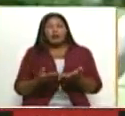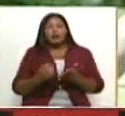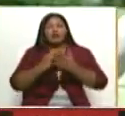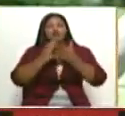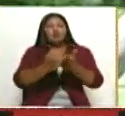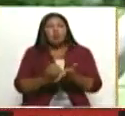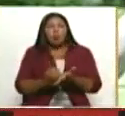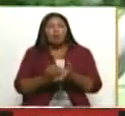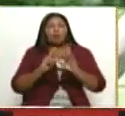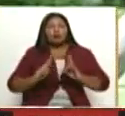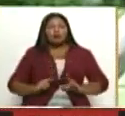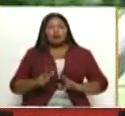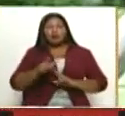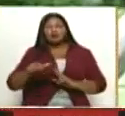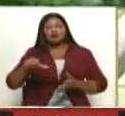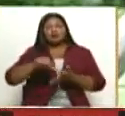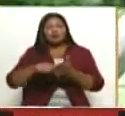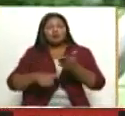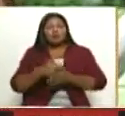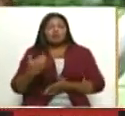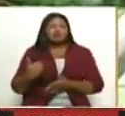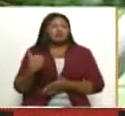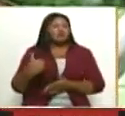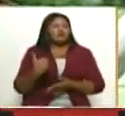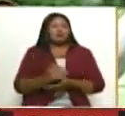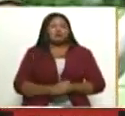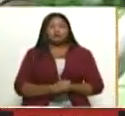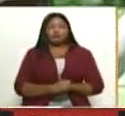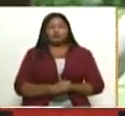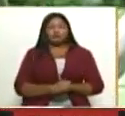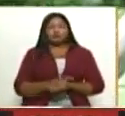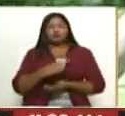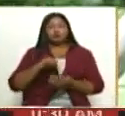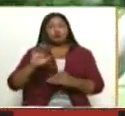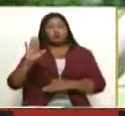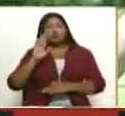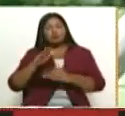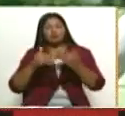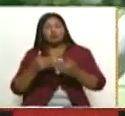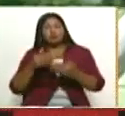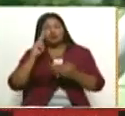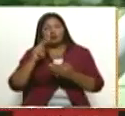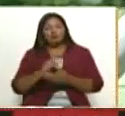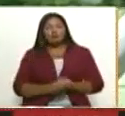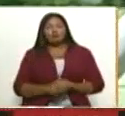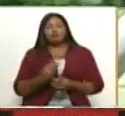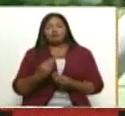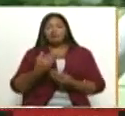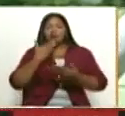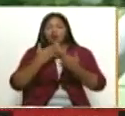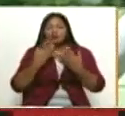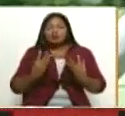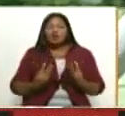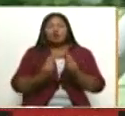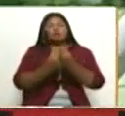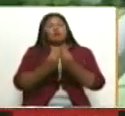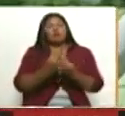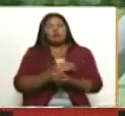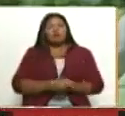las poblaciones y ciudades que más sufren. Entonces, ese es nuestro compromiso. Agradecemos su